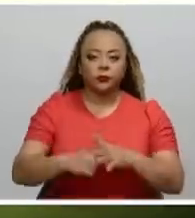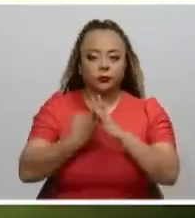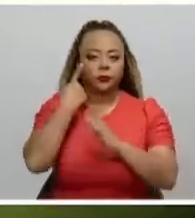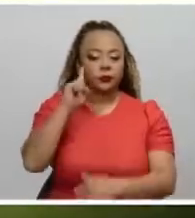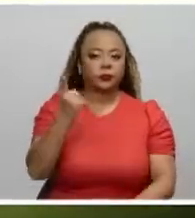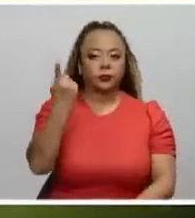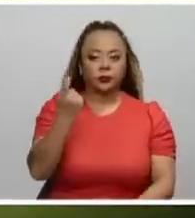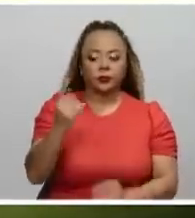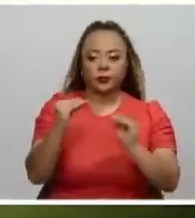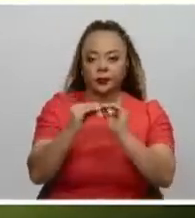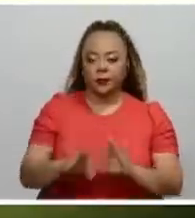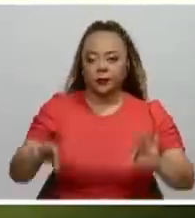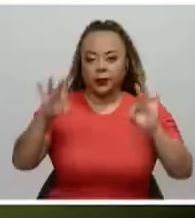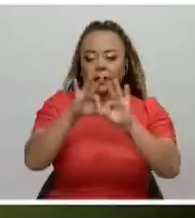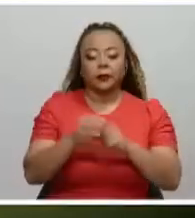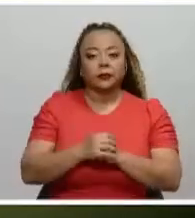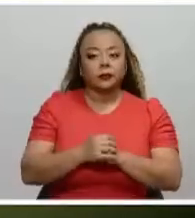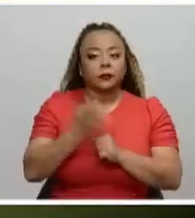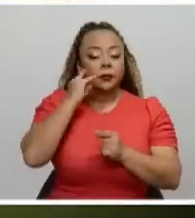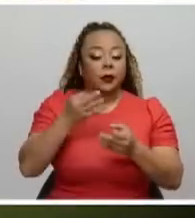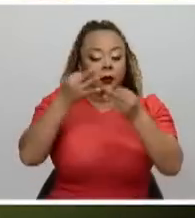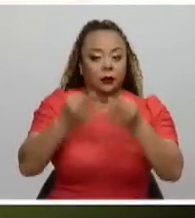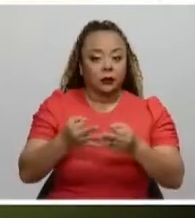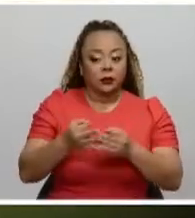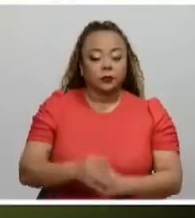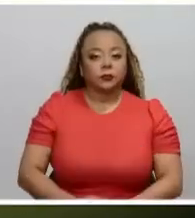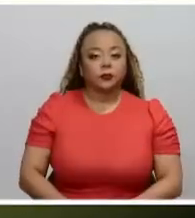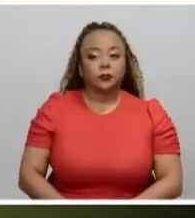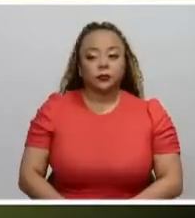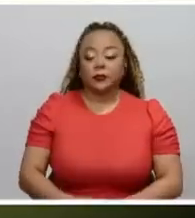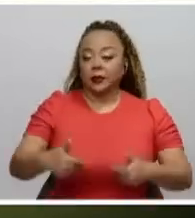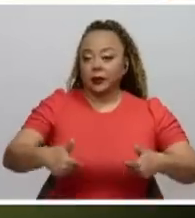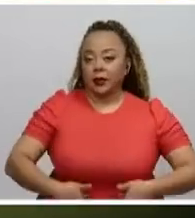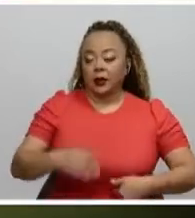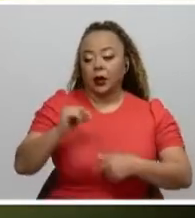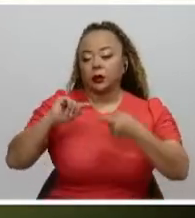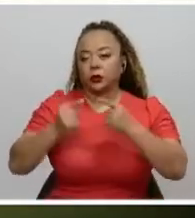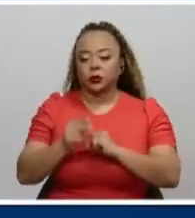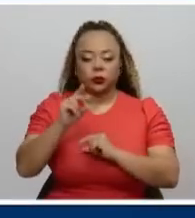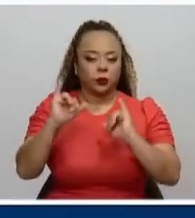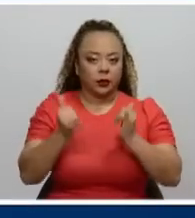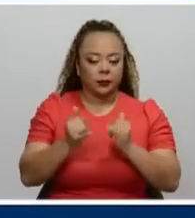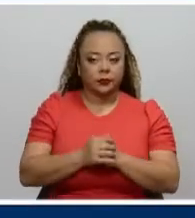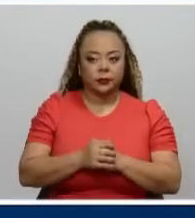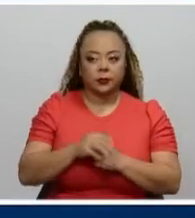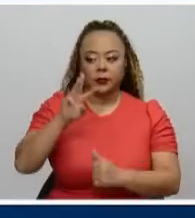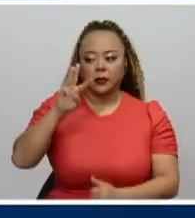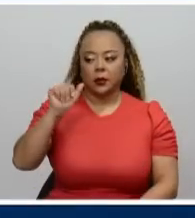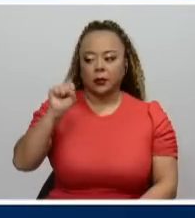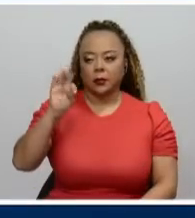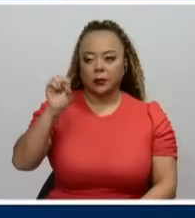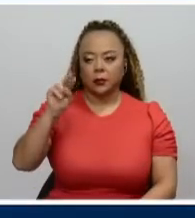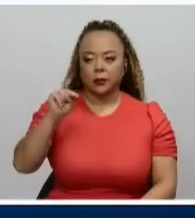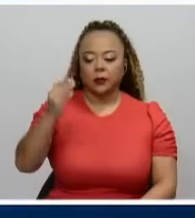las ausencias más notorias que por decisión técnica o bien lesión no estarán con la Tricolor Kendall waston